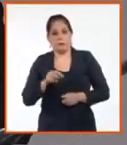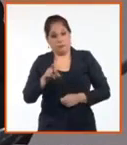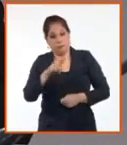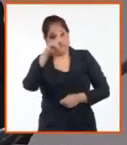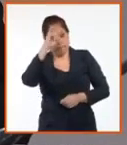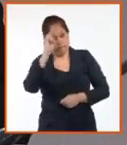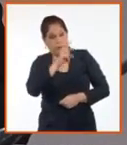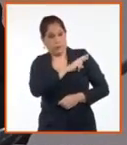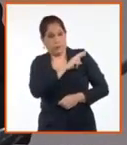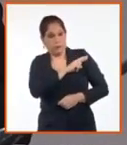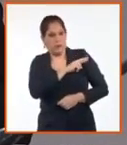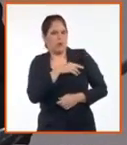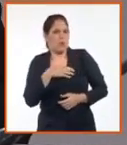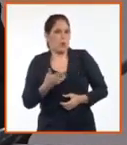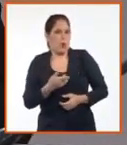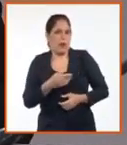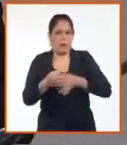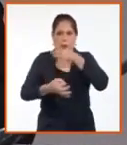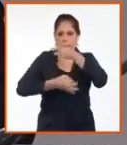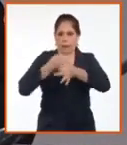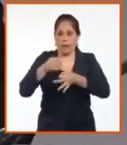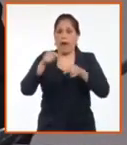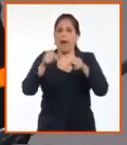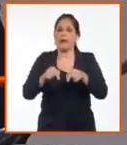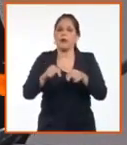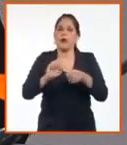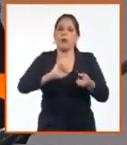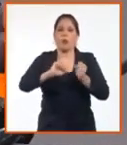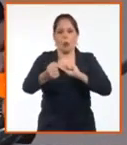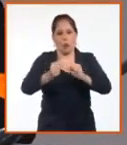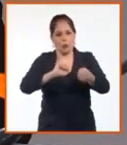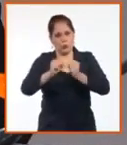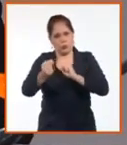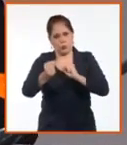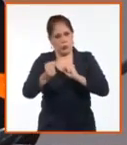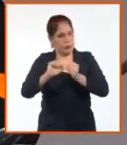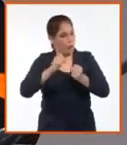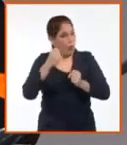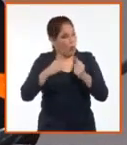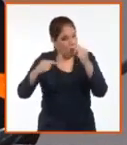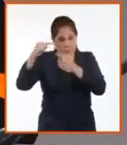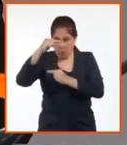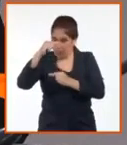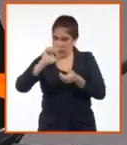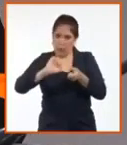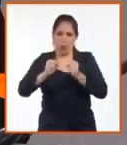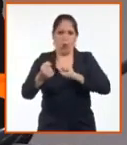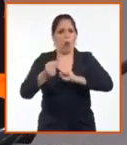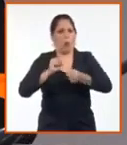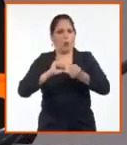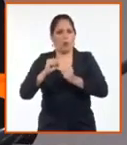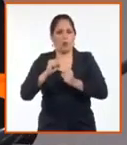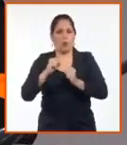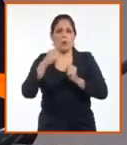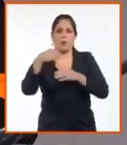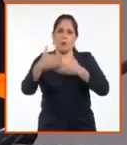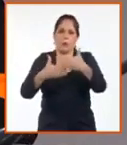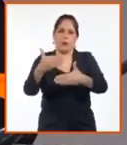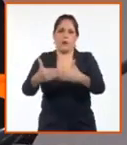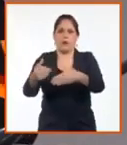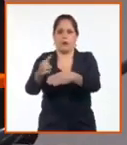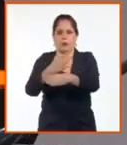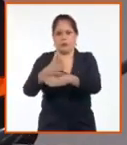primero hay que decir que existe un control a máximo nivel en nuestro país de todos estos procesos